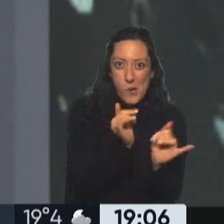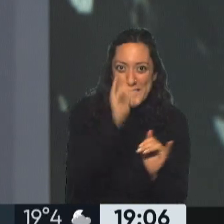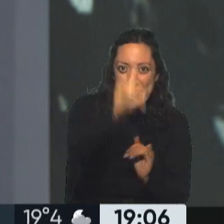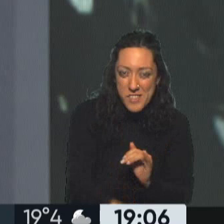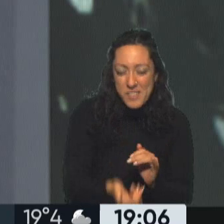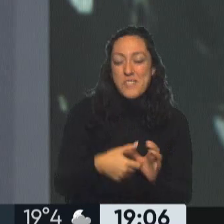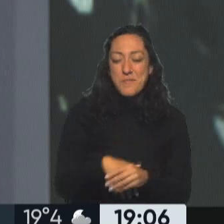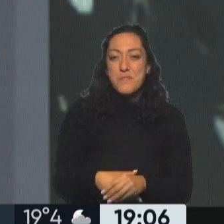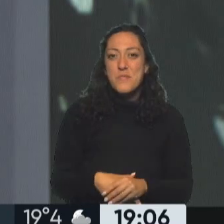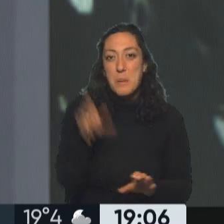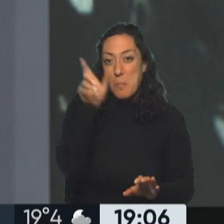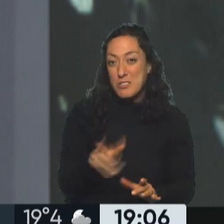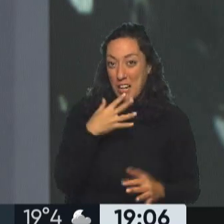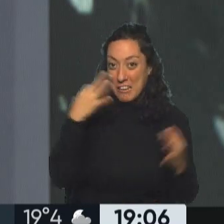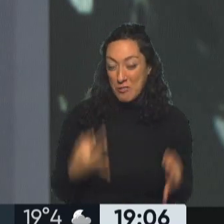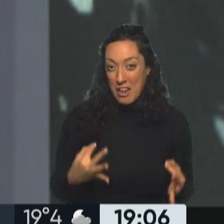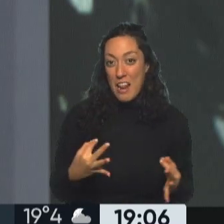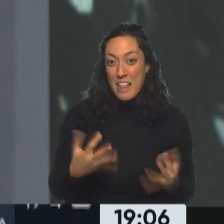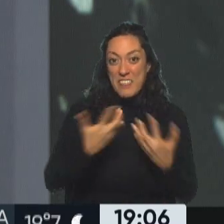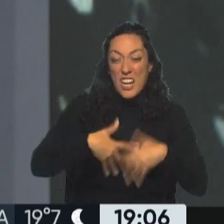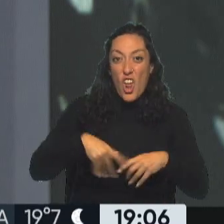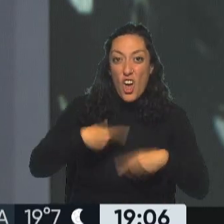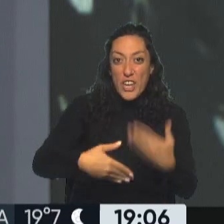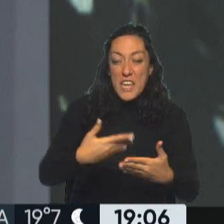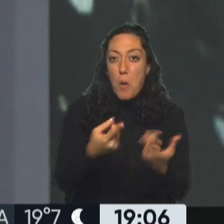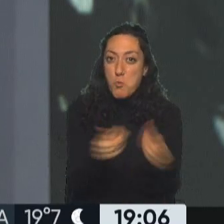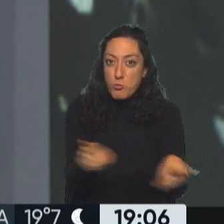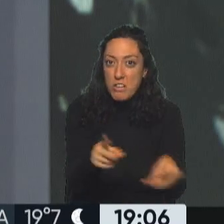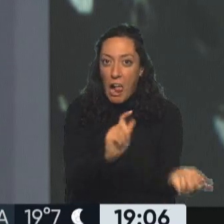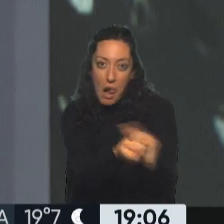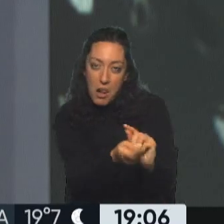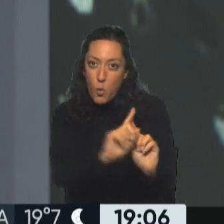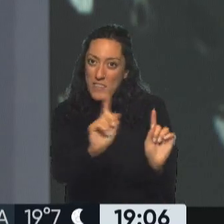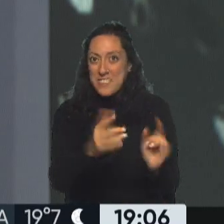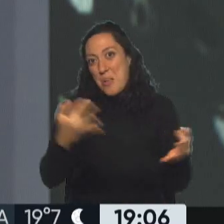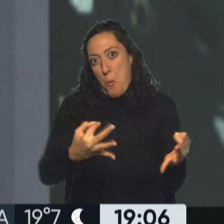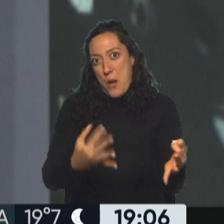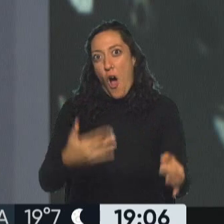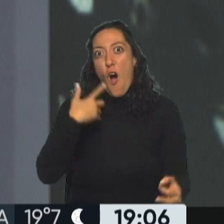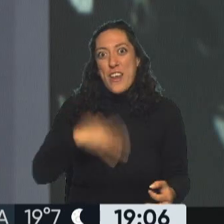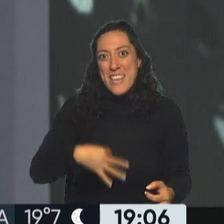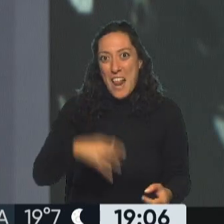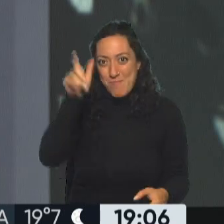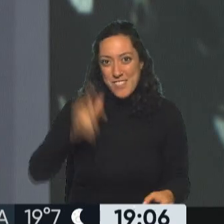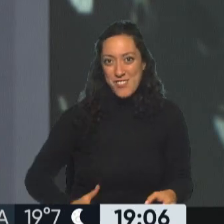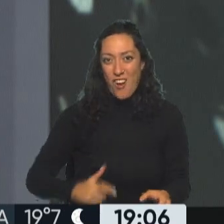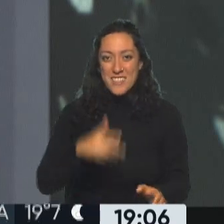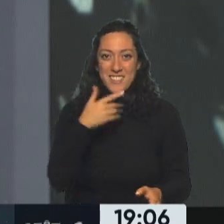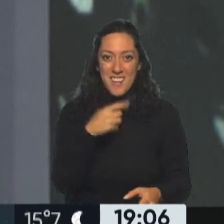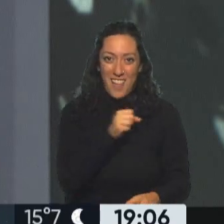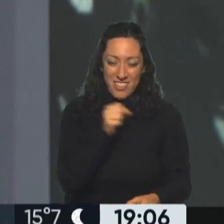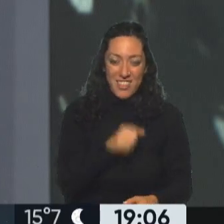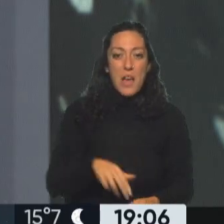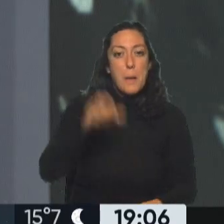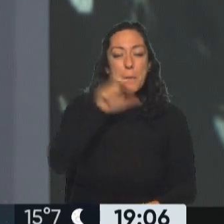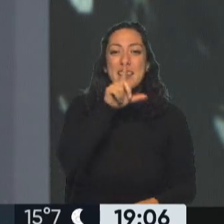un humano la tecnología en la serie no se usó para modificar la música lo cual también es bueno Les recomiendo que visiten este canal